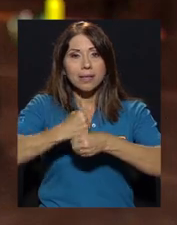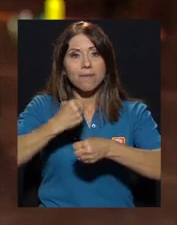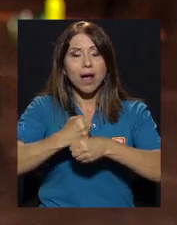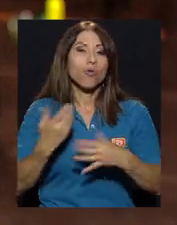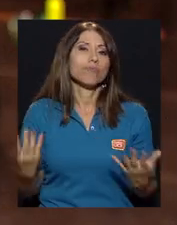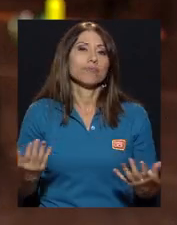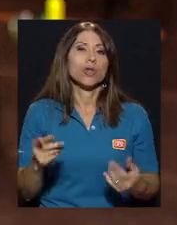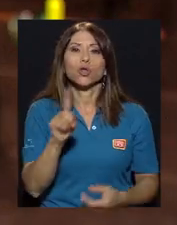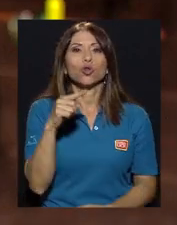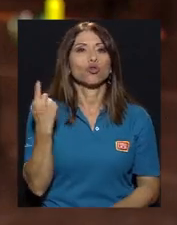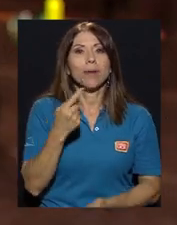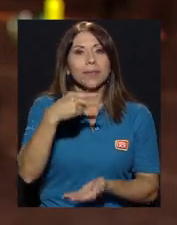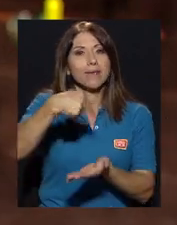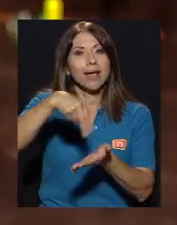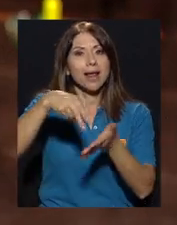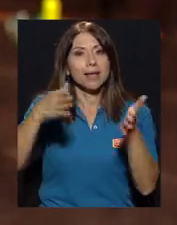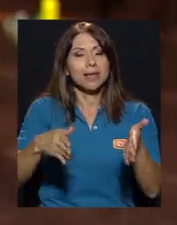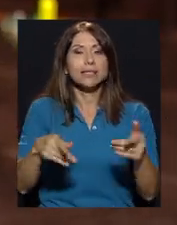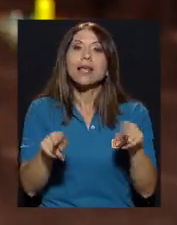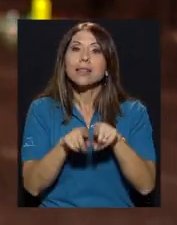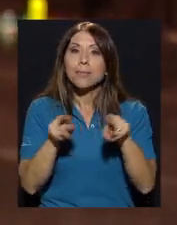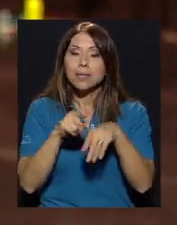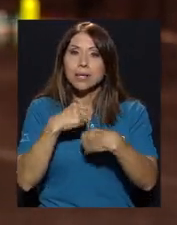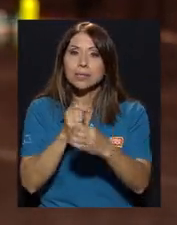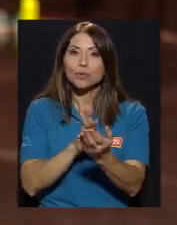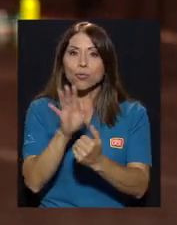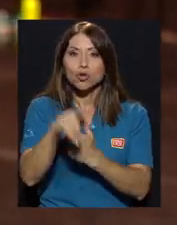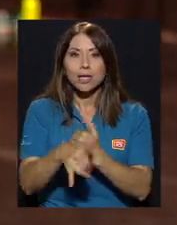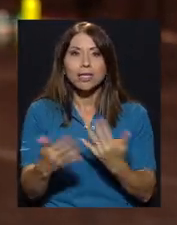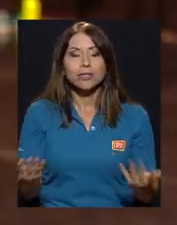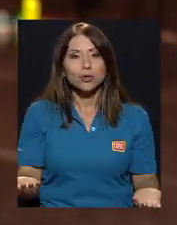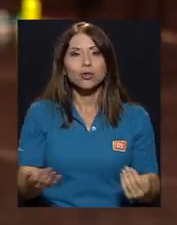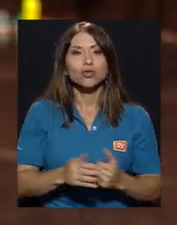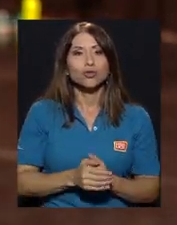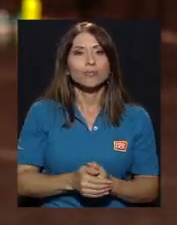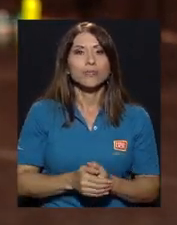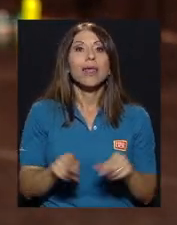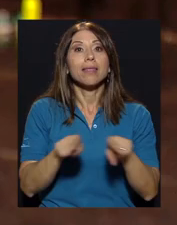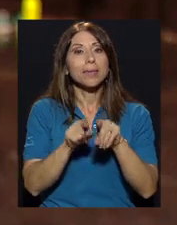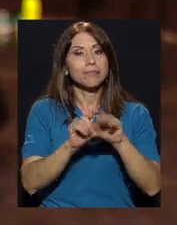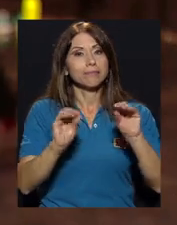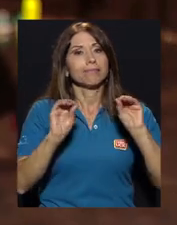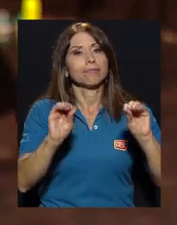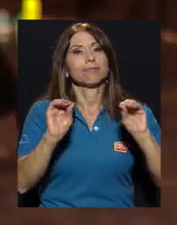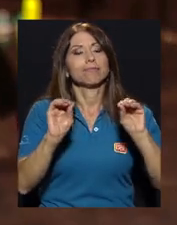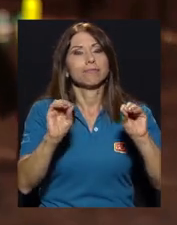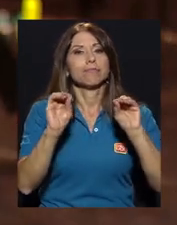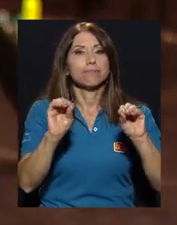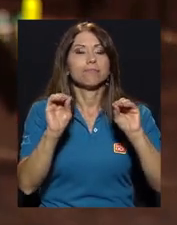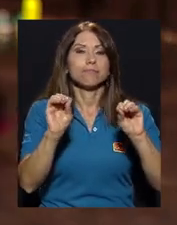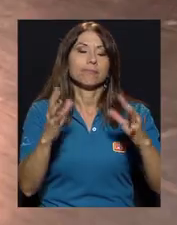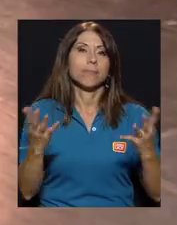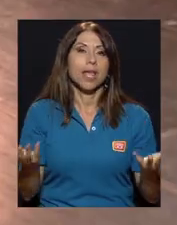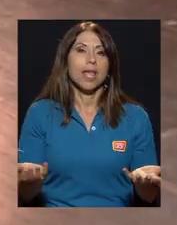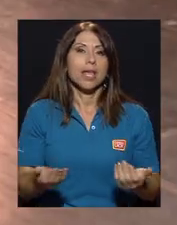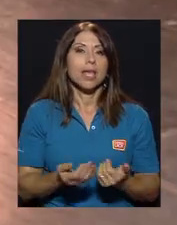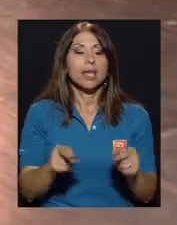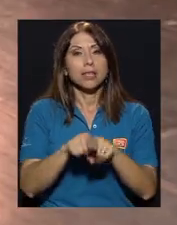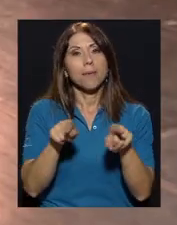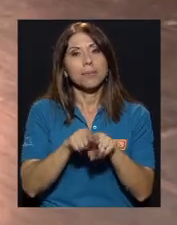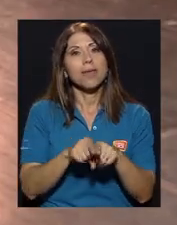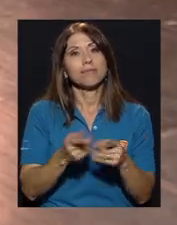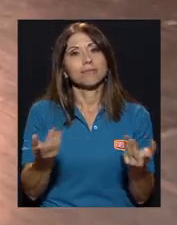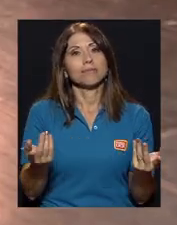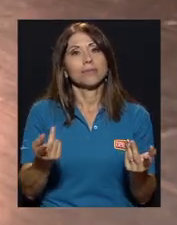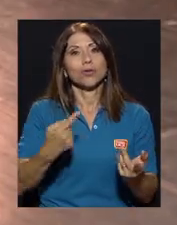digamos no solo somos bailarines también hacemos proyectos damos clases y